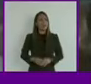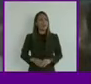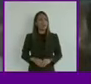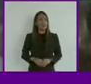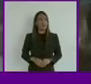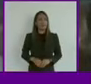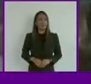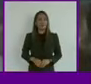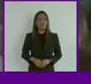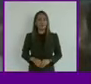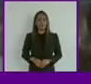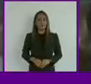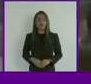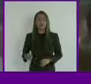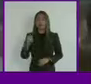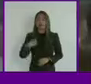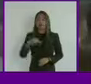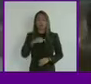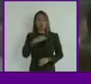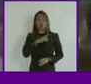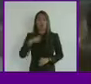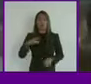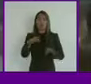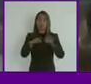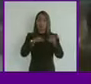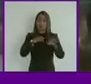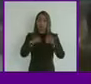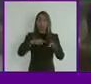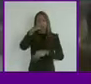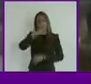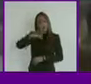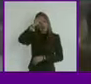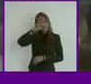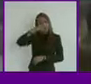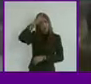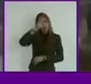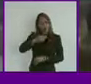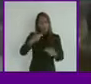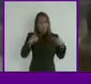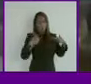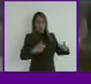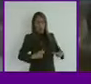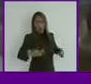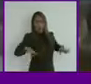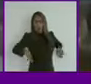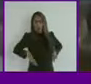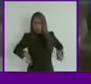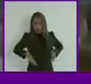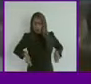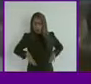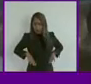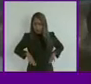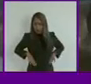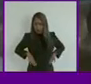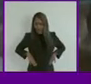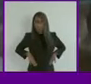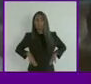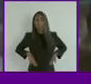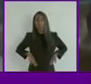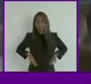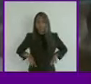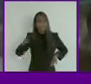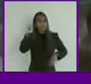al final del día tenemos que trabajar, tenemos que seguir aprendiendo. El humano, por sus capacidades, es un ser